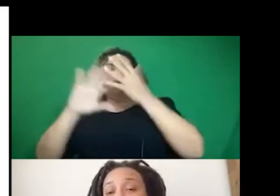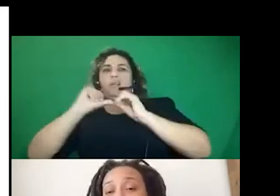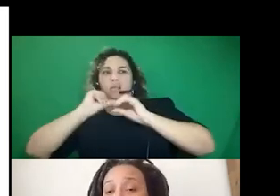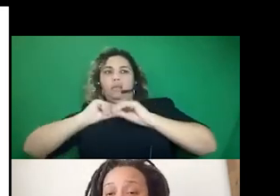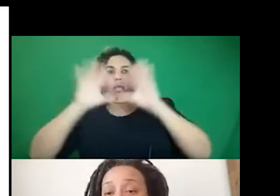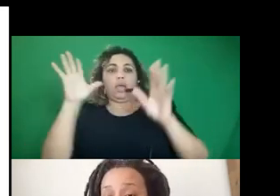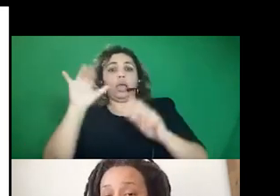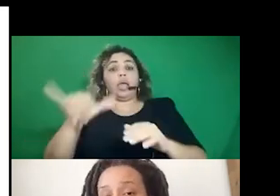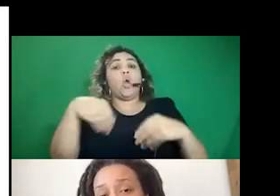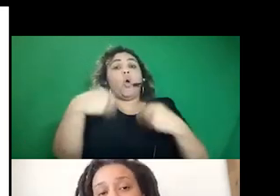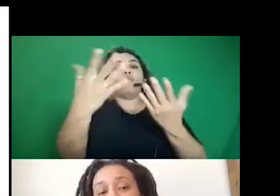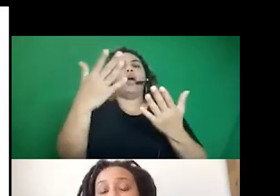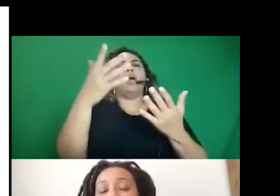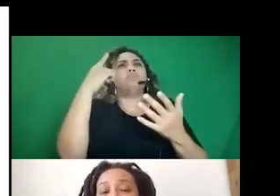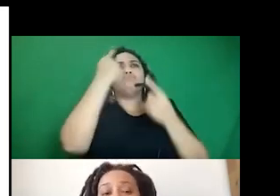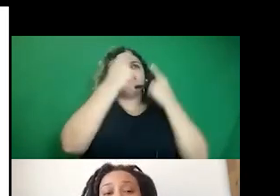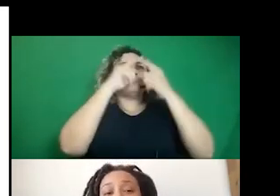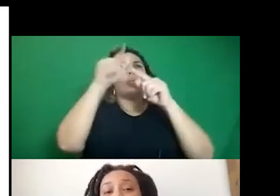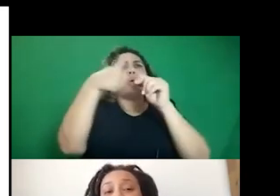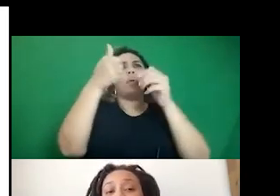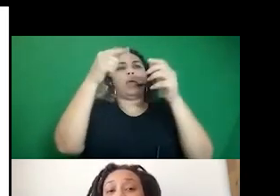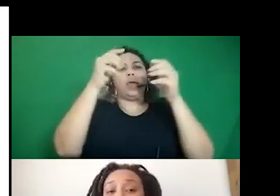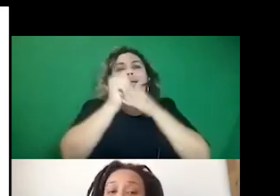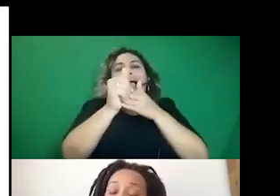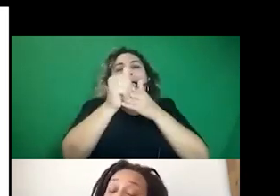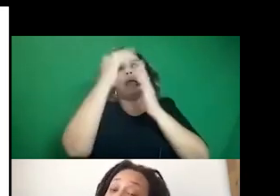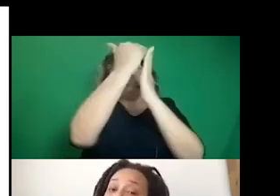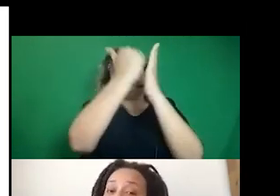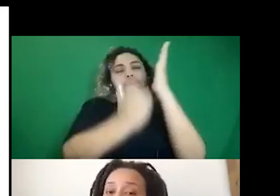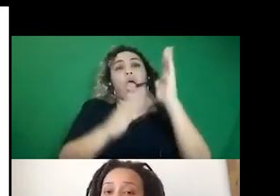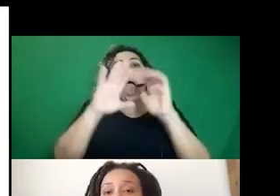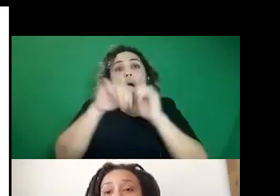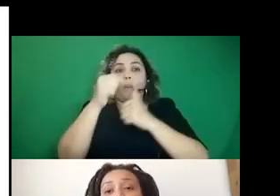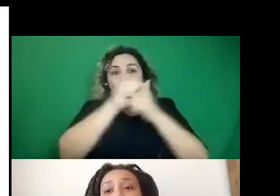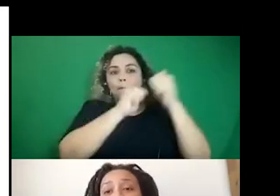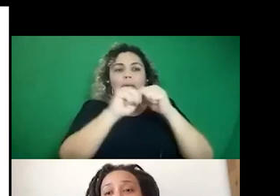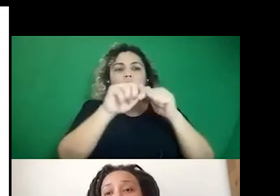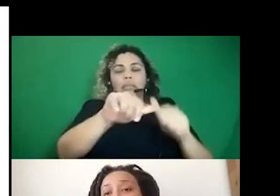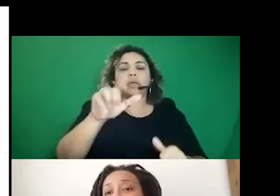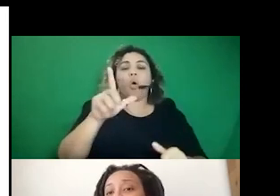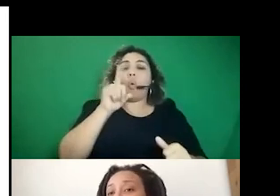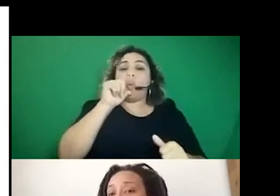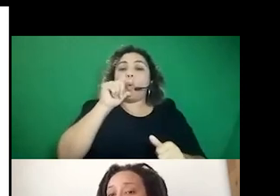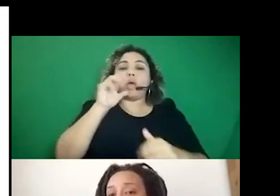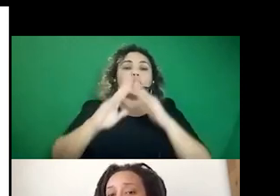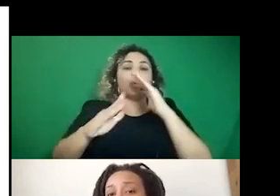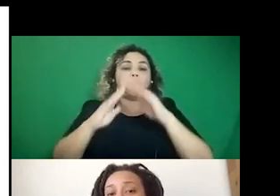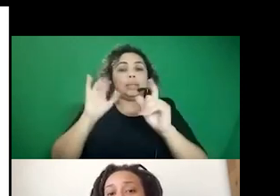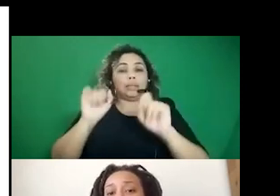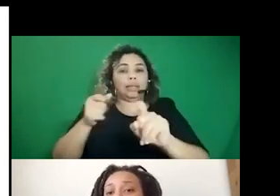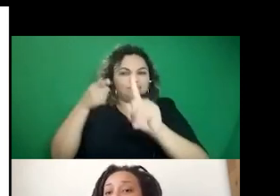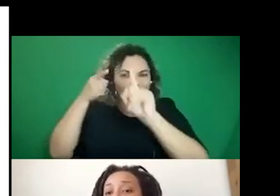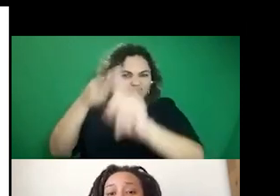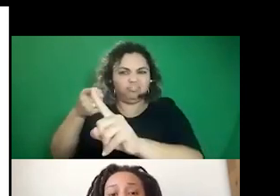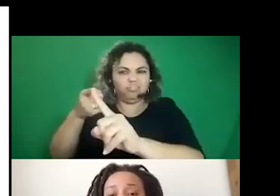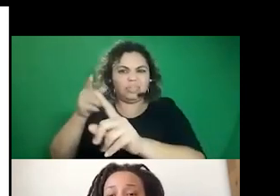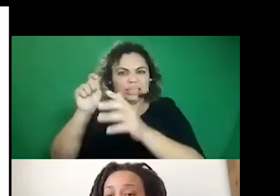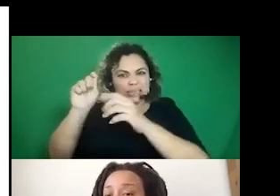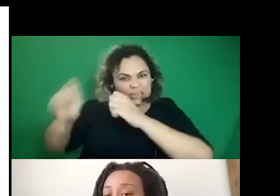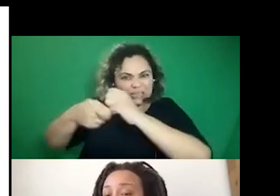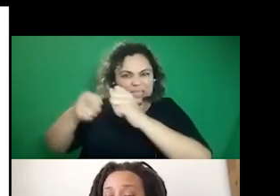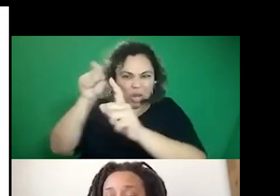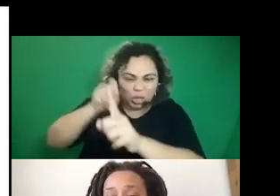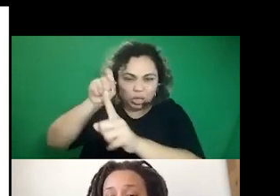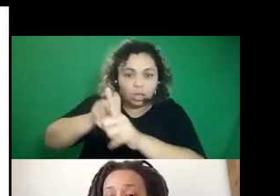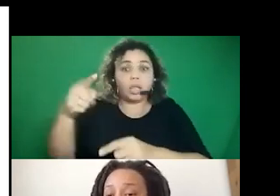relaciona en cuestionar la desinformación tenemos estas guías quién es la persona la